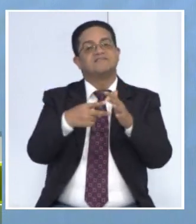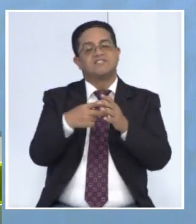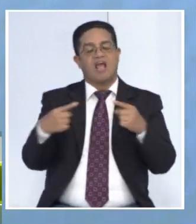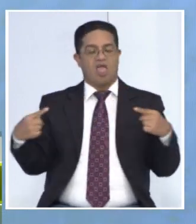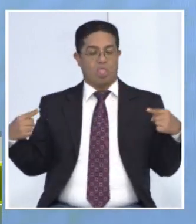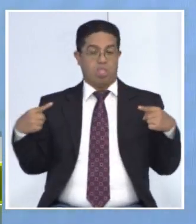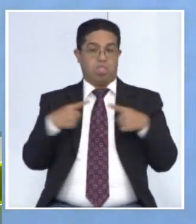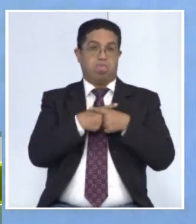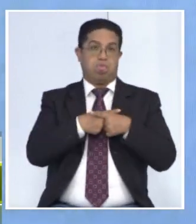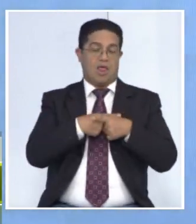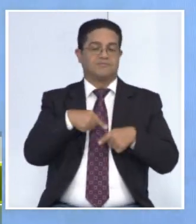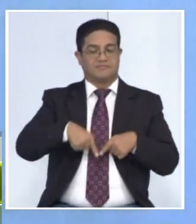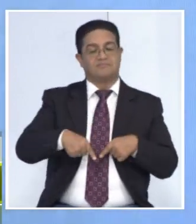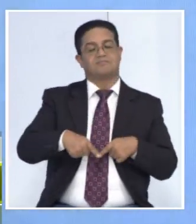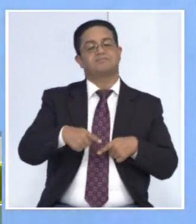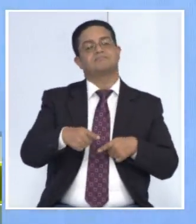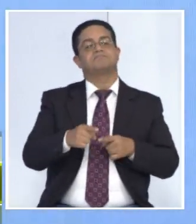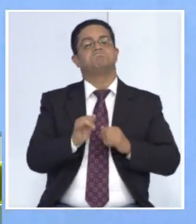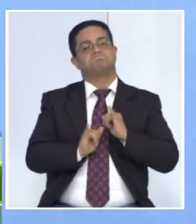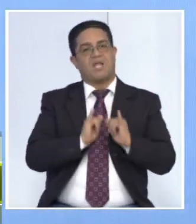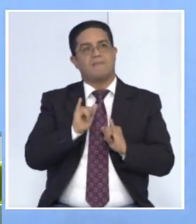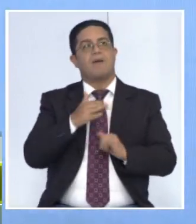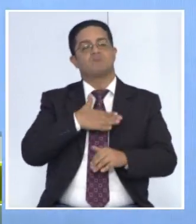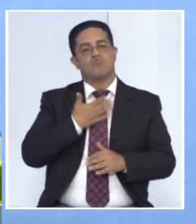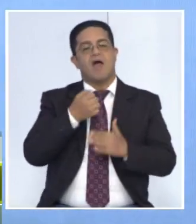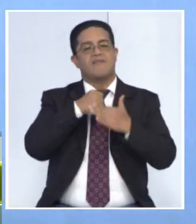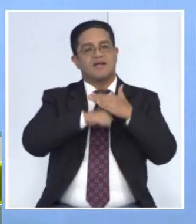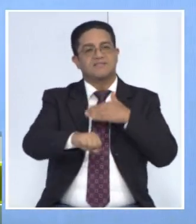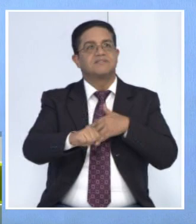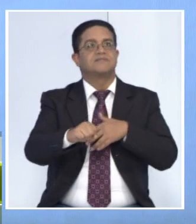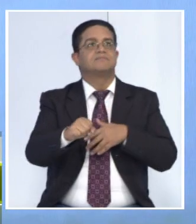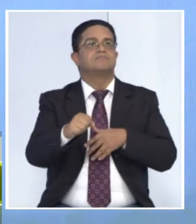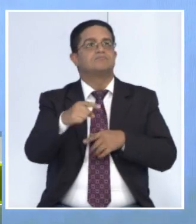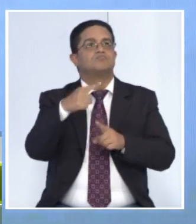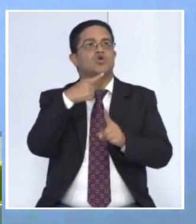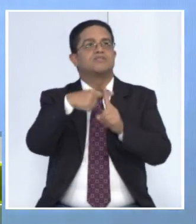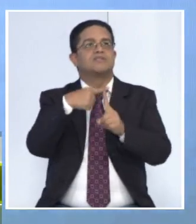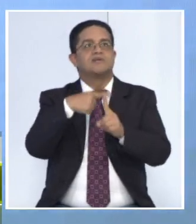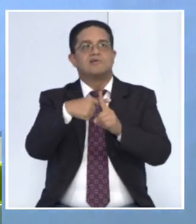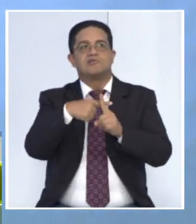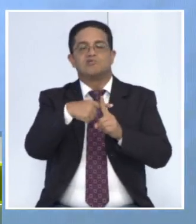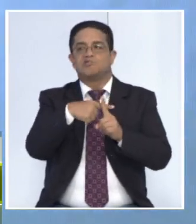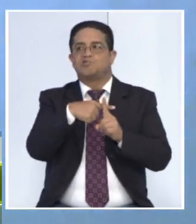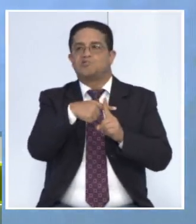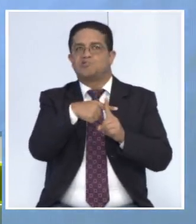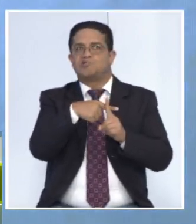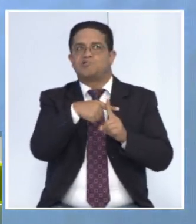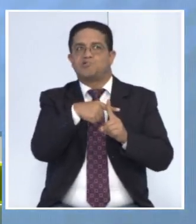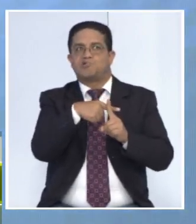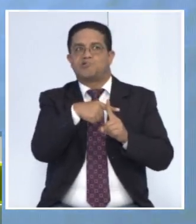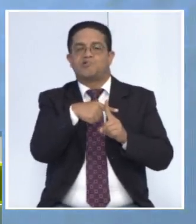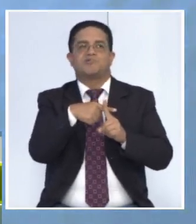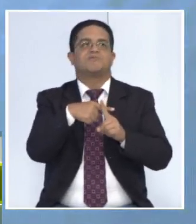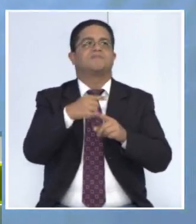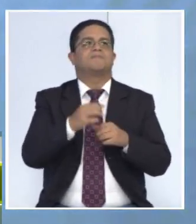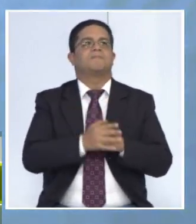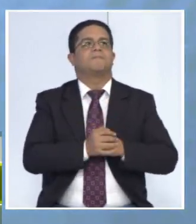RH positivo. En ese momento, en la comunicación feto-materna, que hay 2 momentos importantes